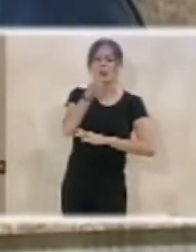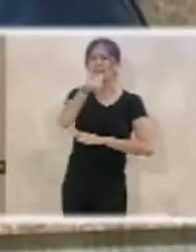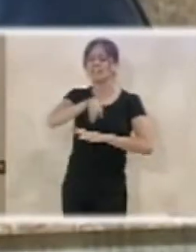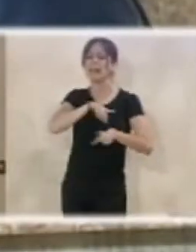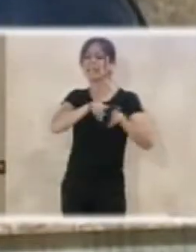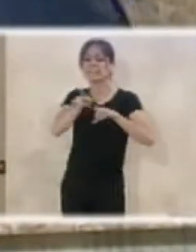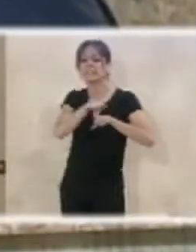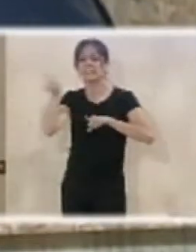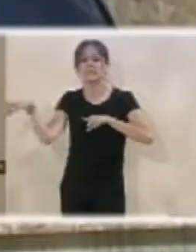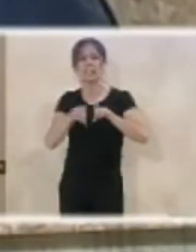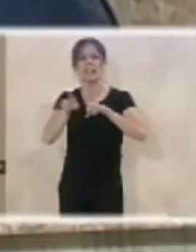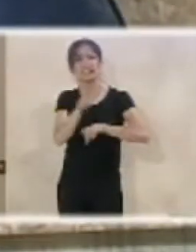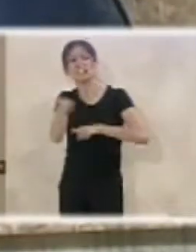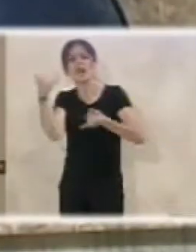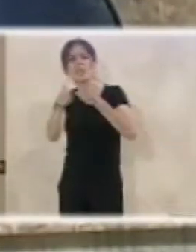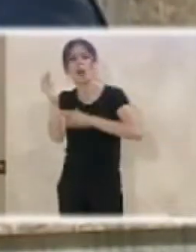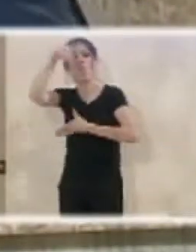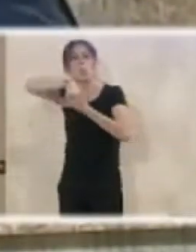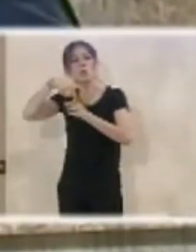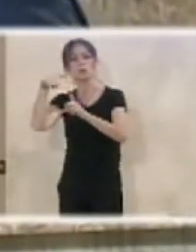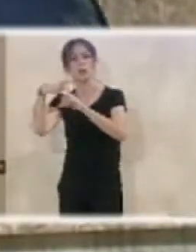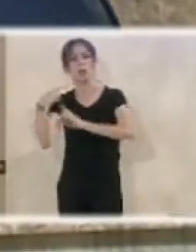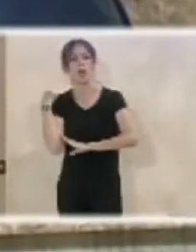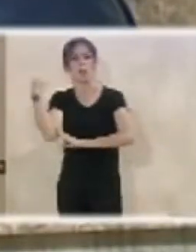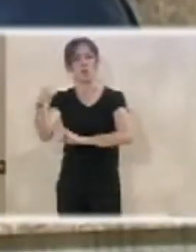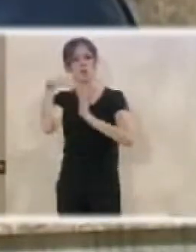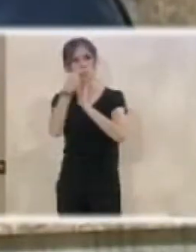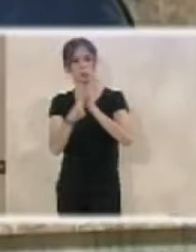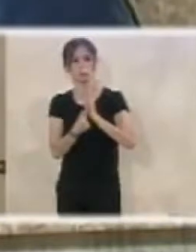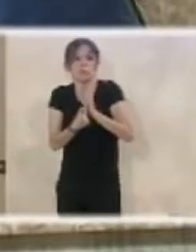toda la crítica, al final le votan a favor